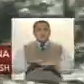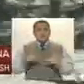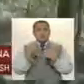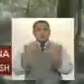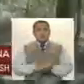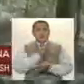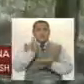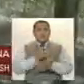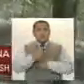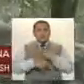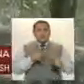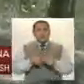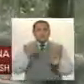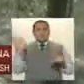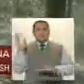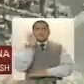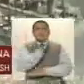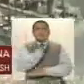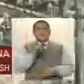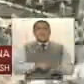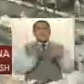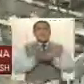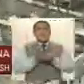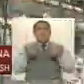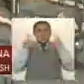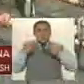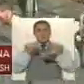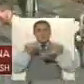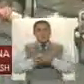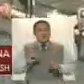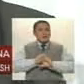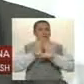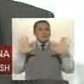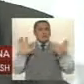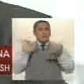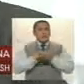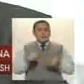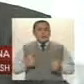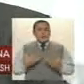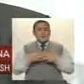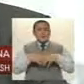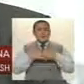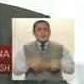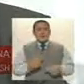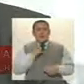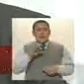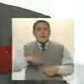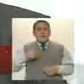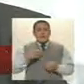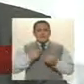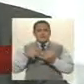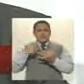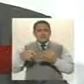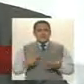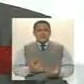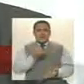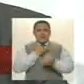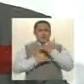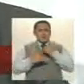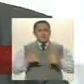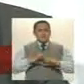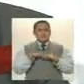en la población y el ecosistema. En consecuencia, queda claro que la empresa ha incurrido en una serie de